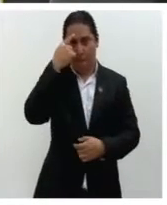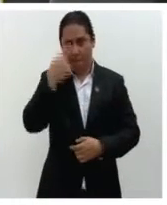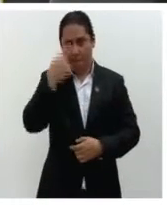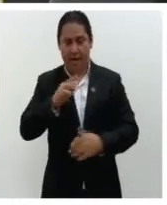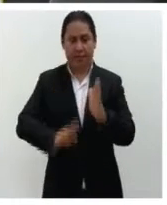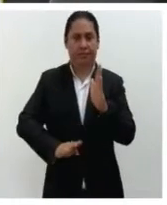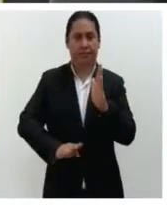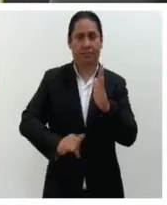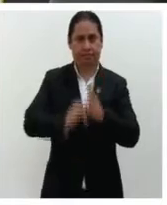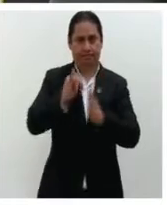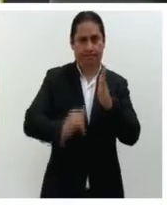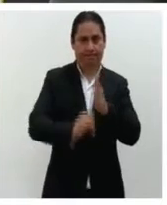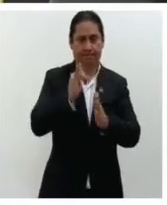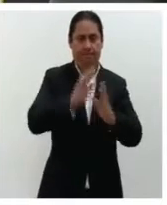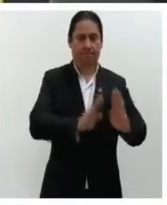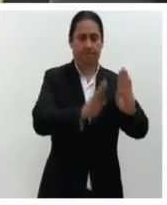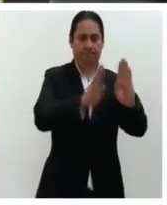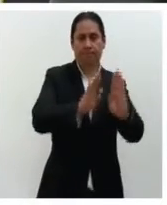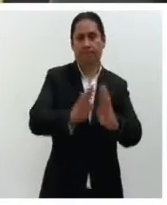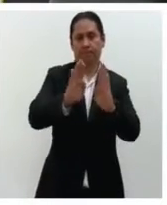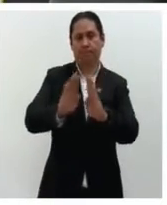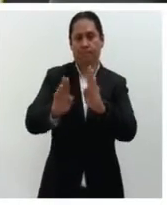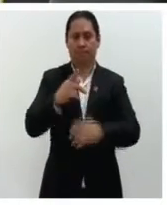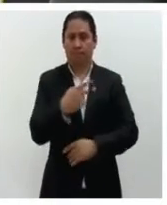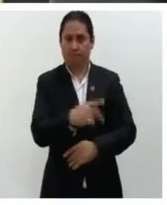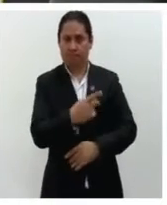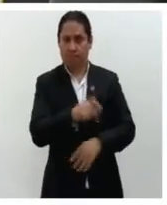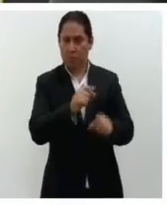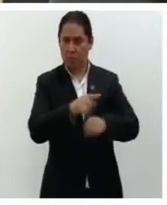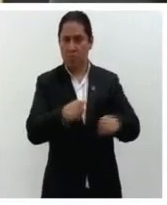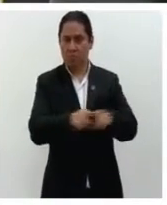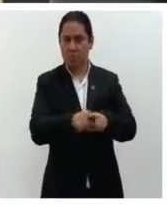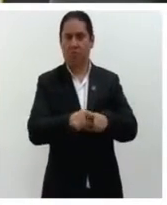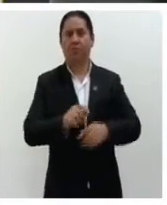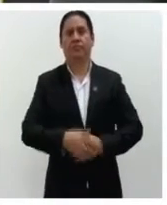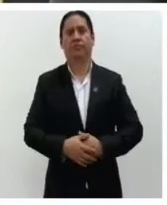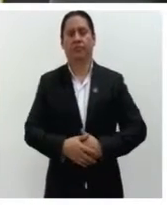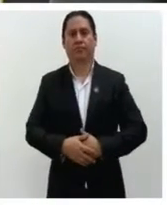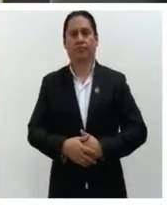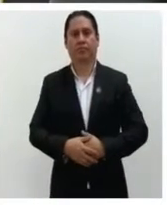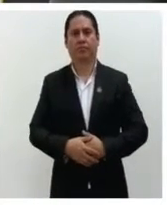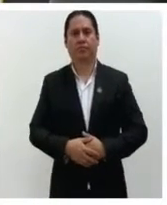la construcción de las instalaciones propias de dicho organismo.